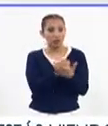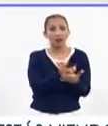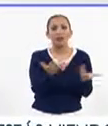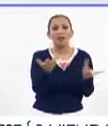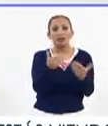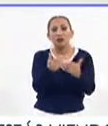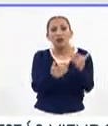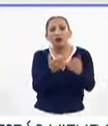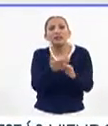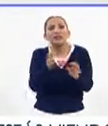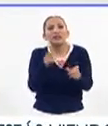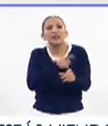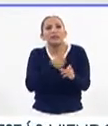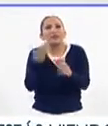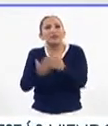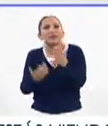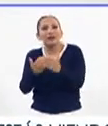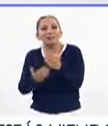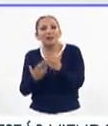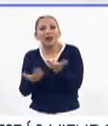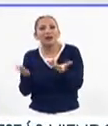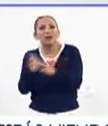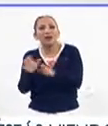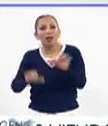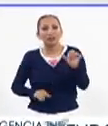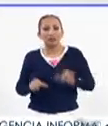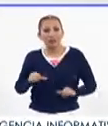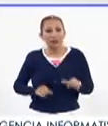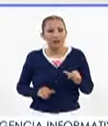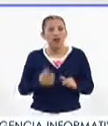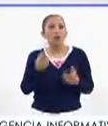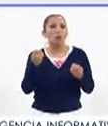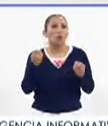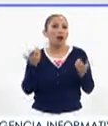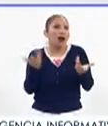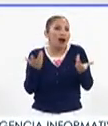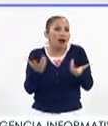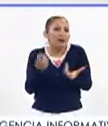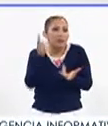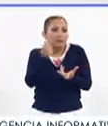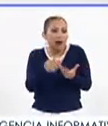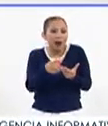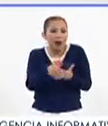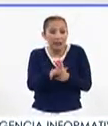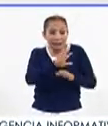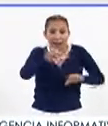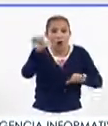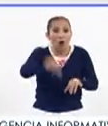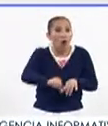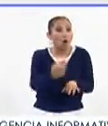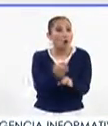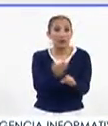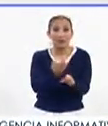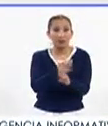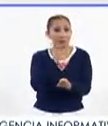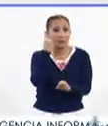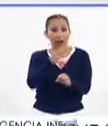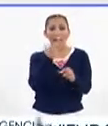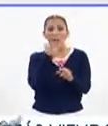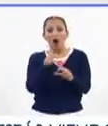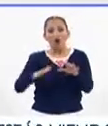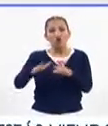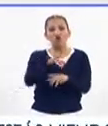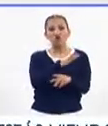se está haciendo y qué se tiene que hacer? ¿Cuáles son las actividades o acciones que se deben de emprender a partir de ya para poder mejorar